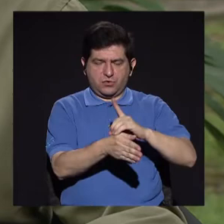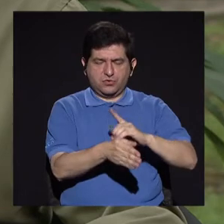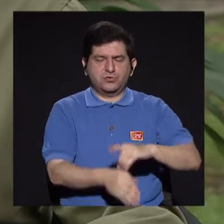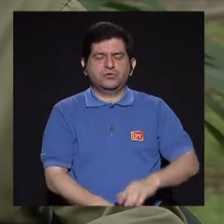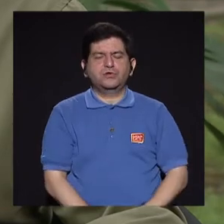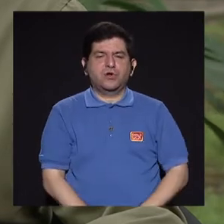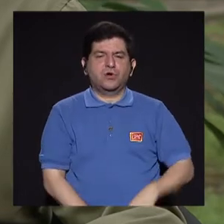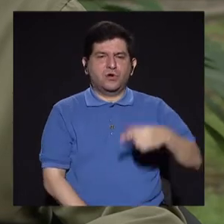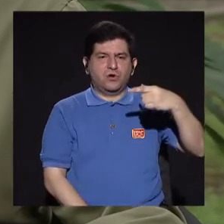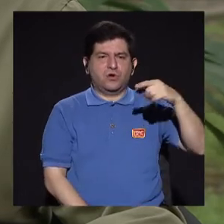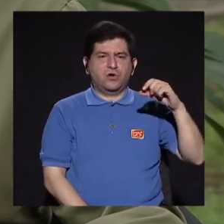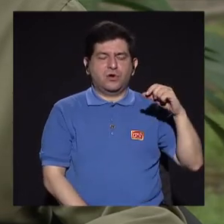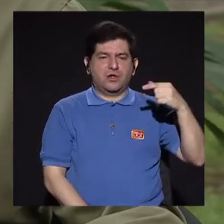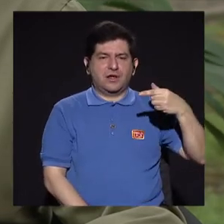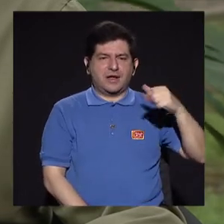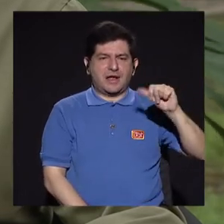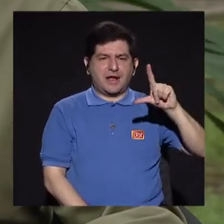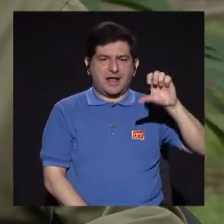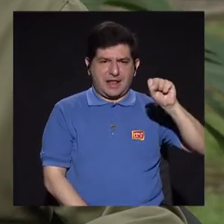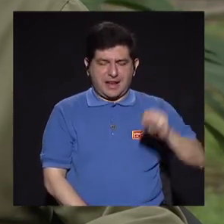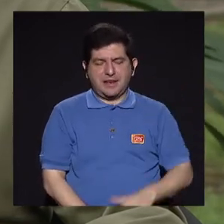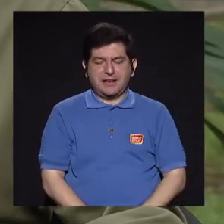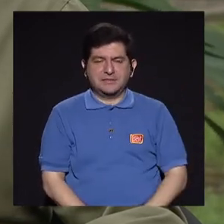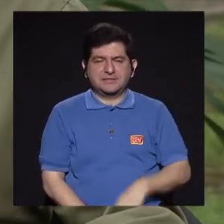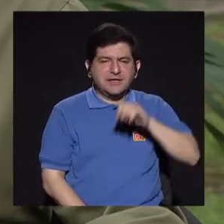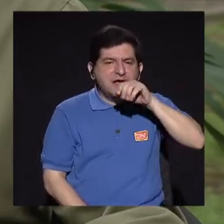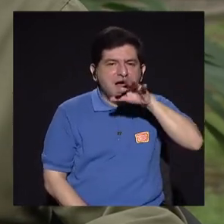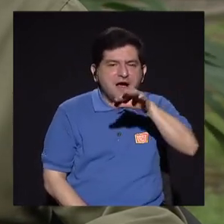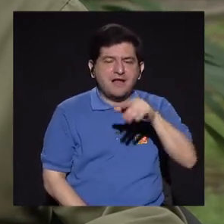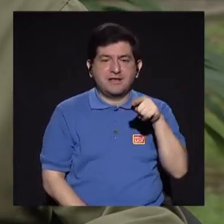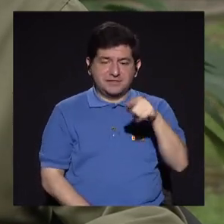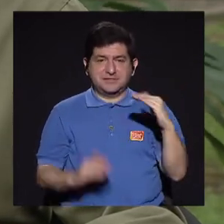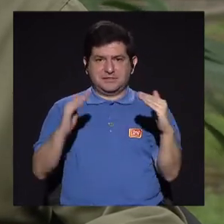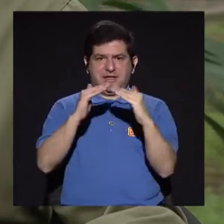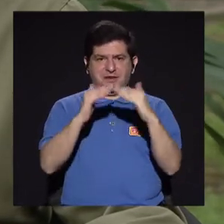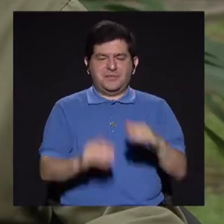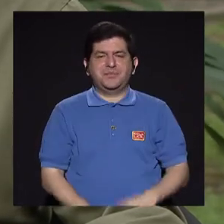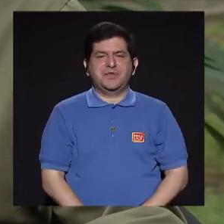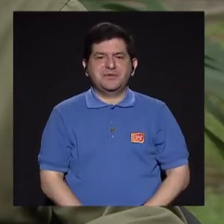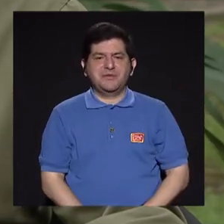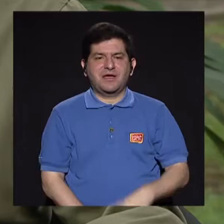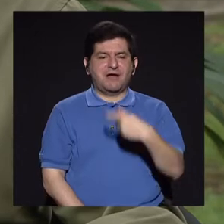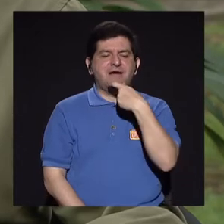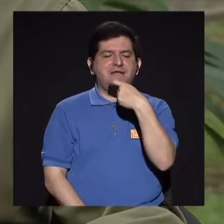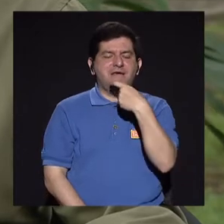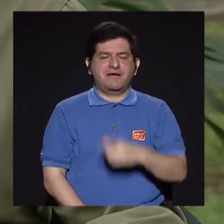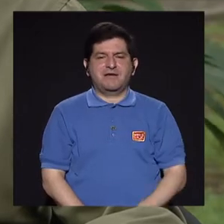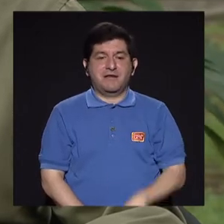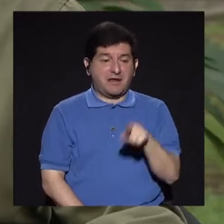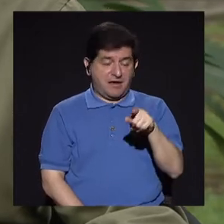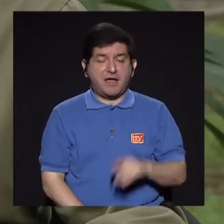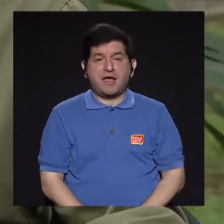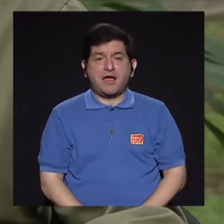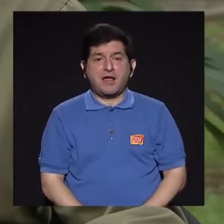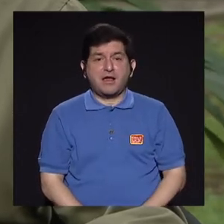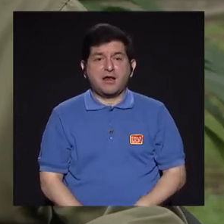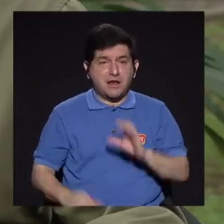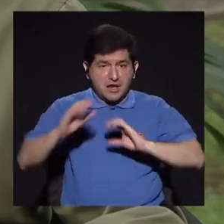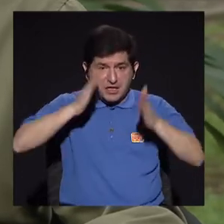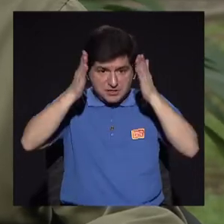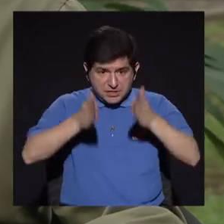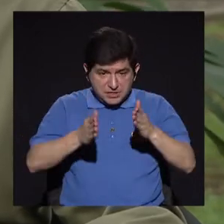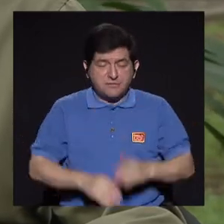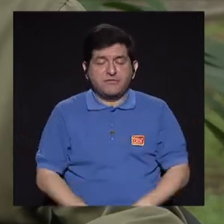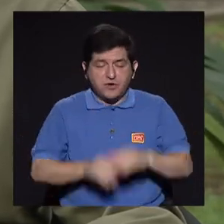galés que vivió en la Gran Bretaña, que este médico se percata, él fue un cirujano, bacteriólogo, para la época